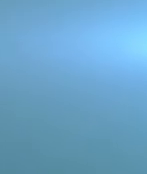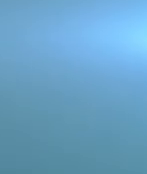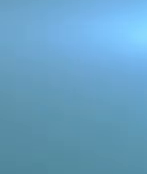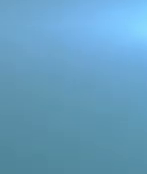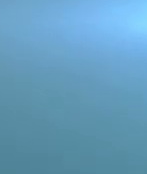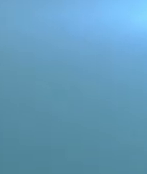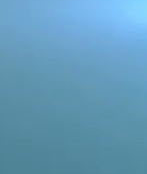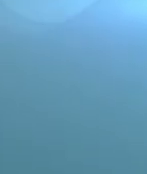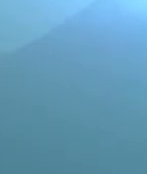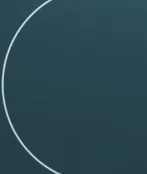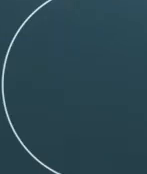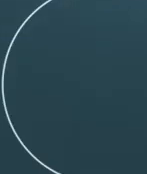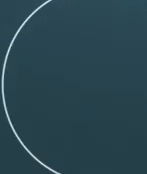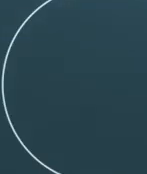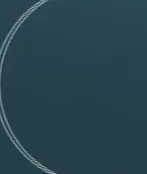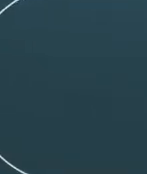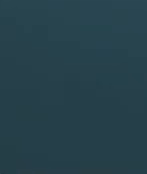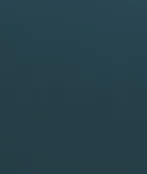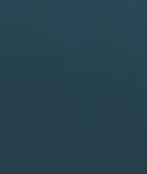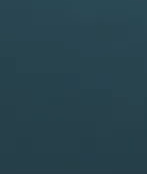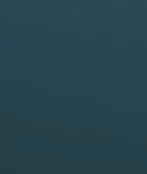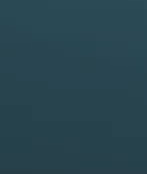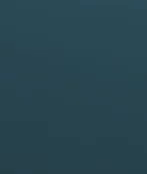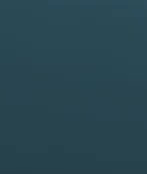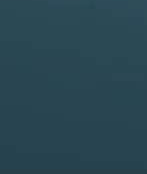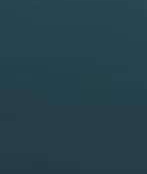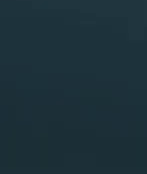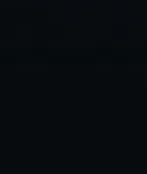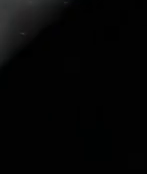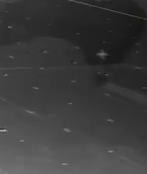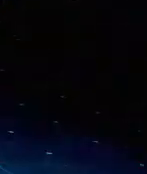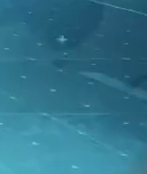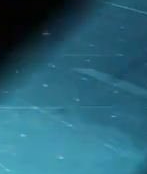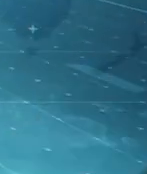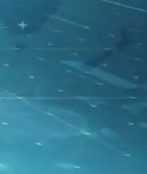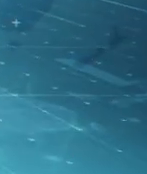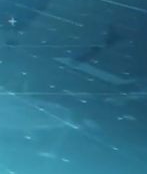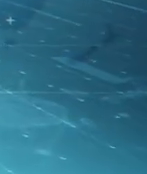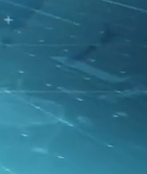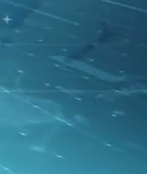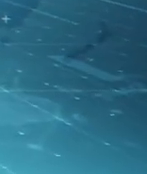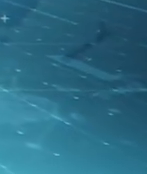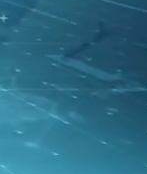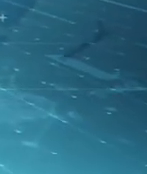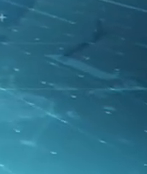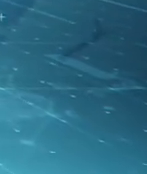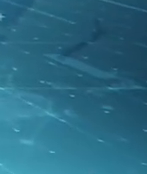22 horas.